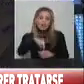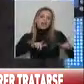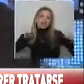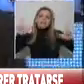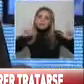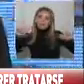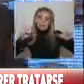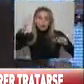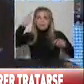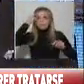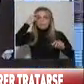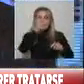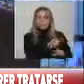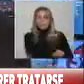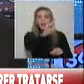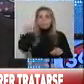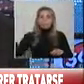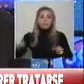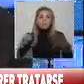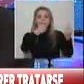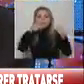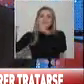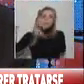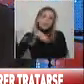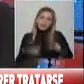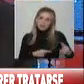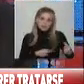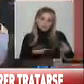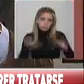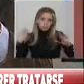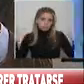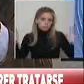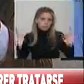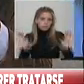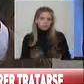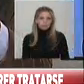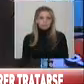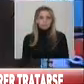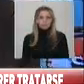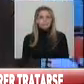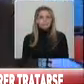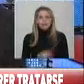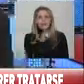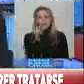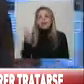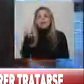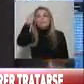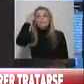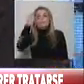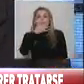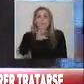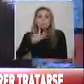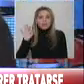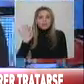supuesto. No digamos que si la persona, la gente cree en Dios, lo que hizo acá está mal. Dejamos que piense lo que cree. Mauro, hay otros, seis